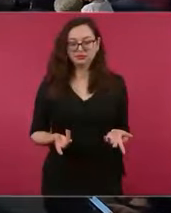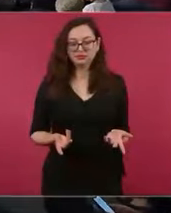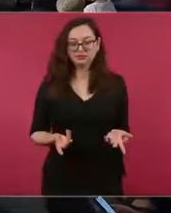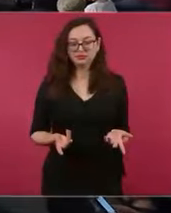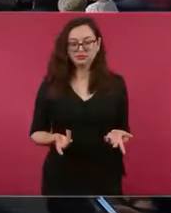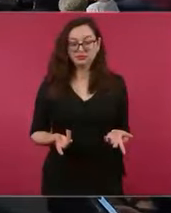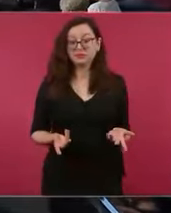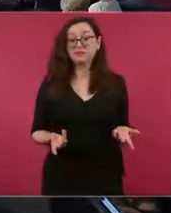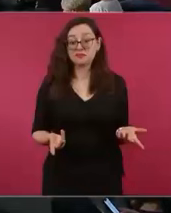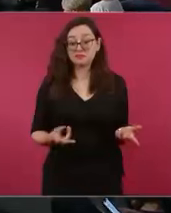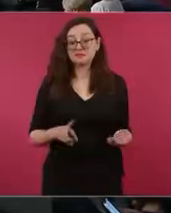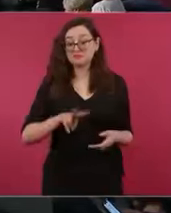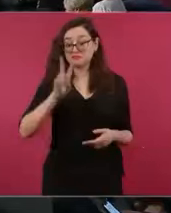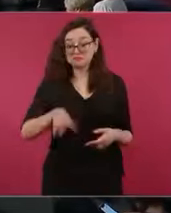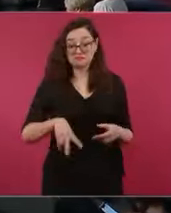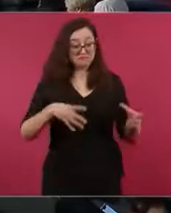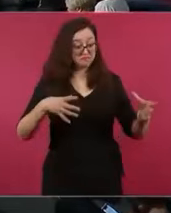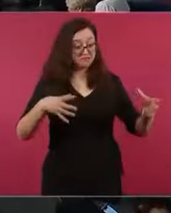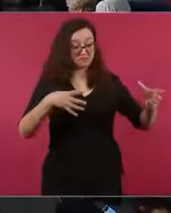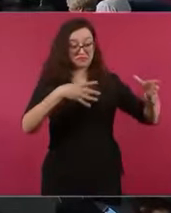metieron a